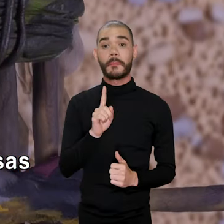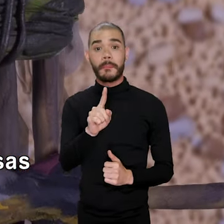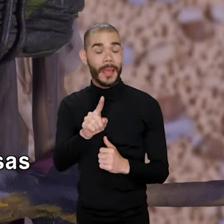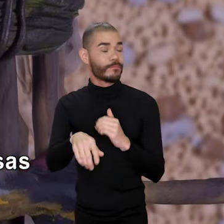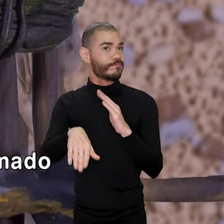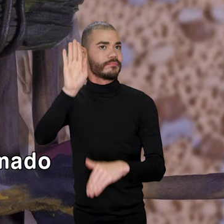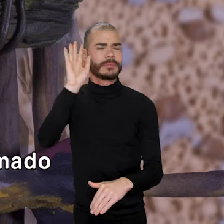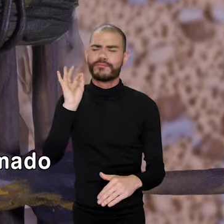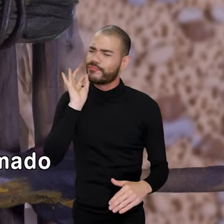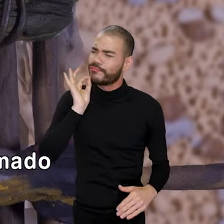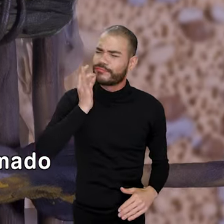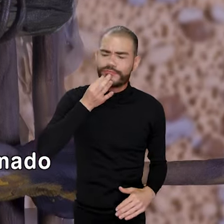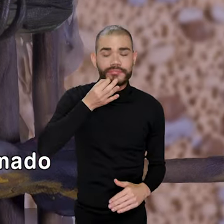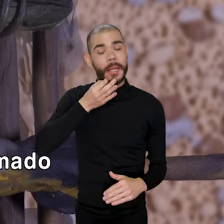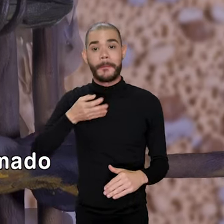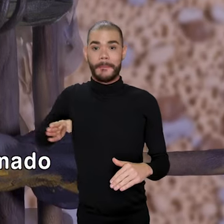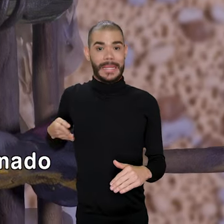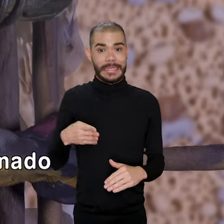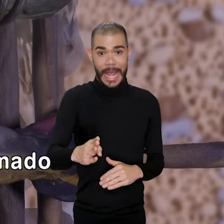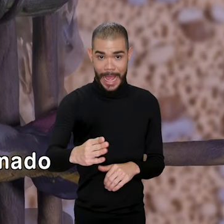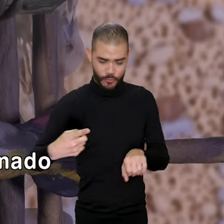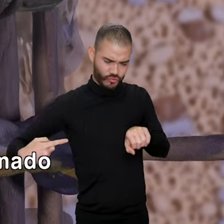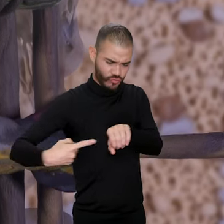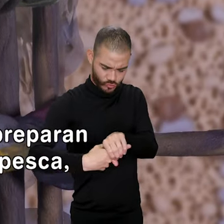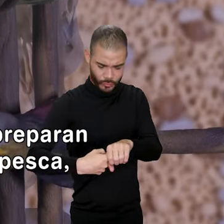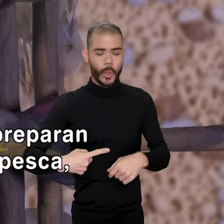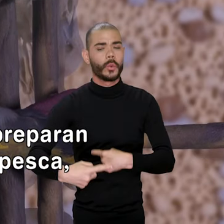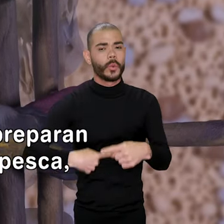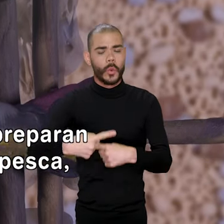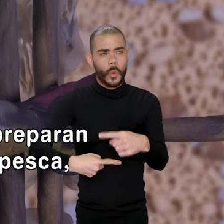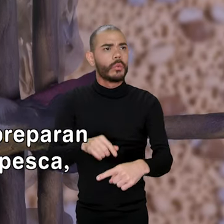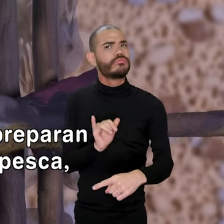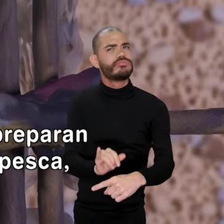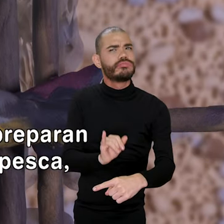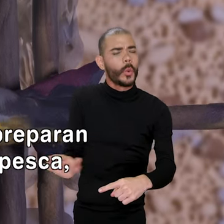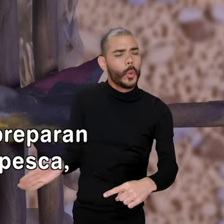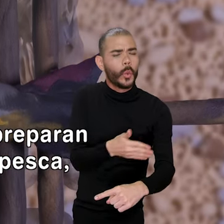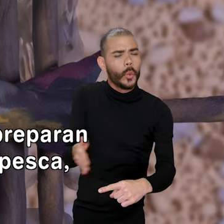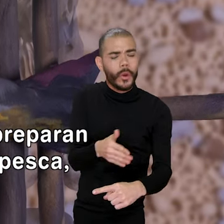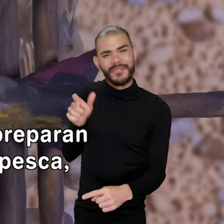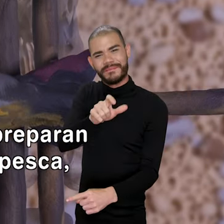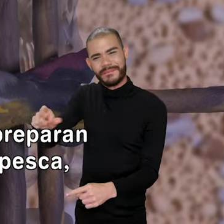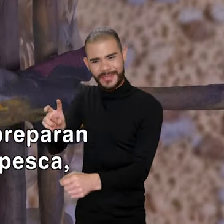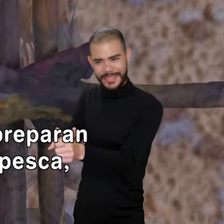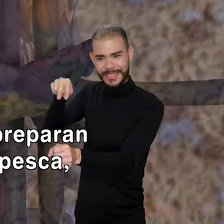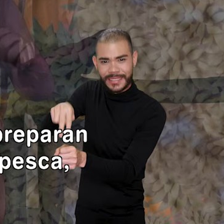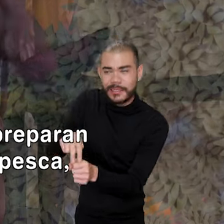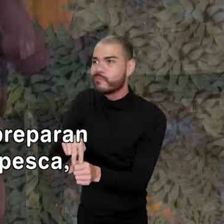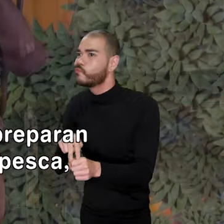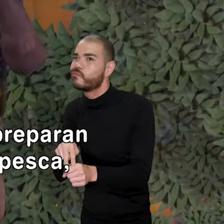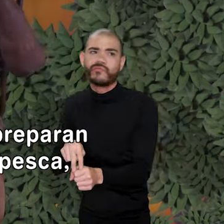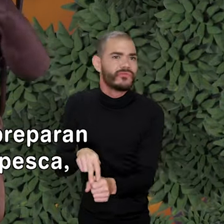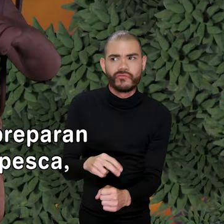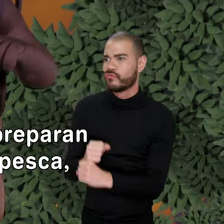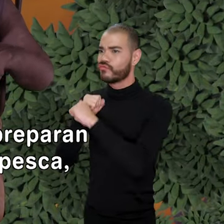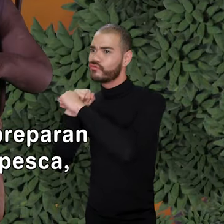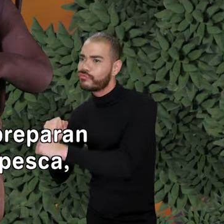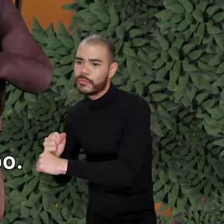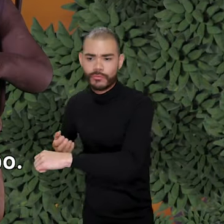más sabrosas es el pescado moqueado o ahumado que los indígenas de la Orinoquía preparan durante sus recorridos